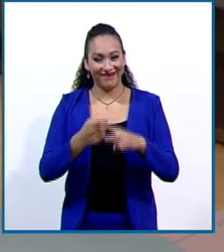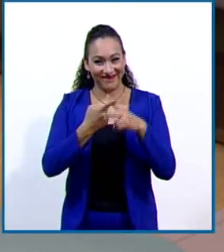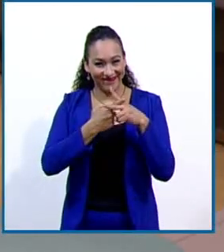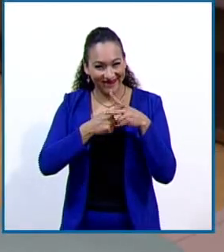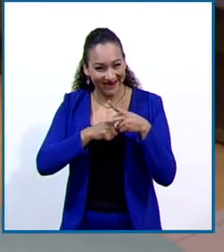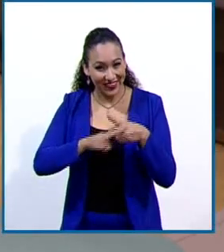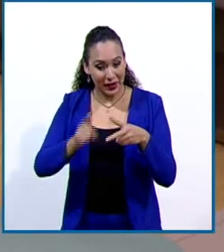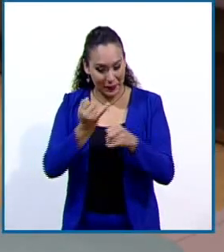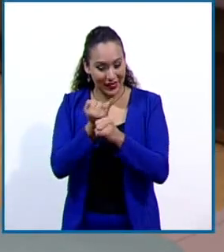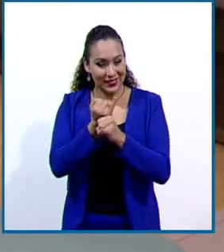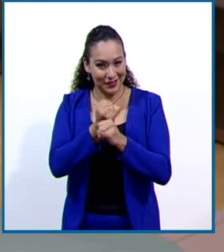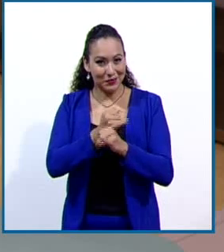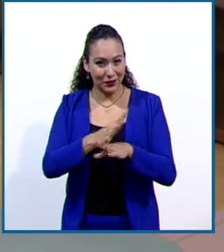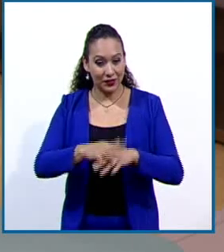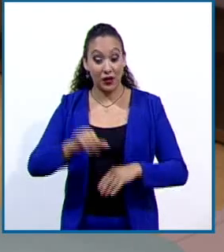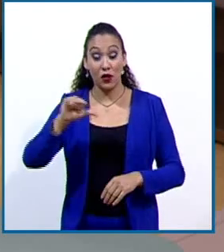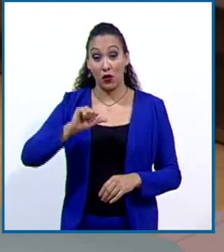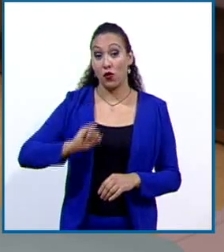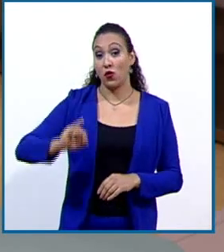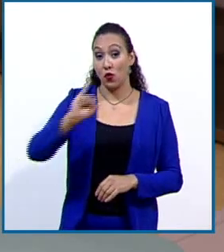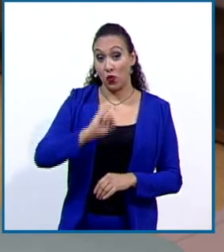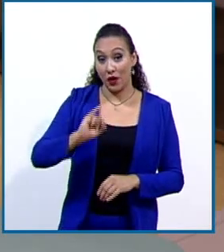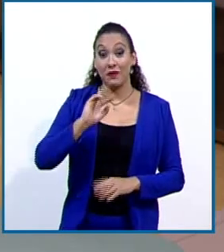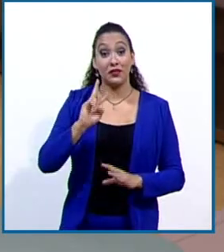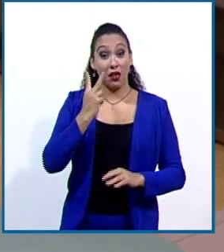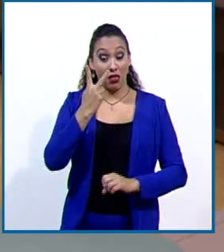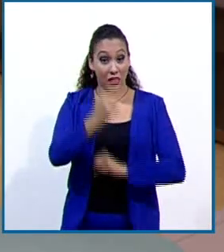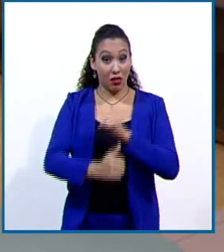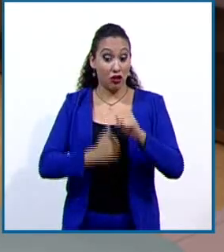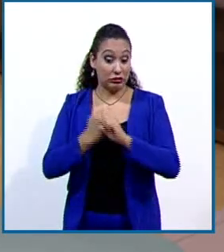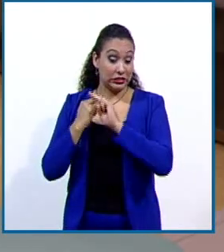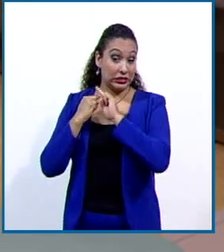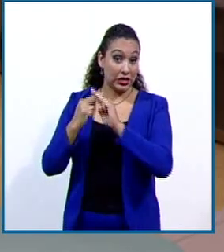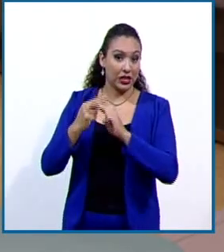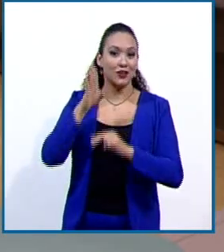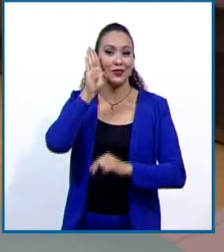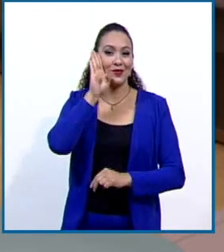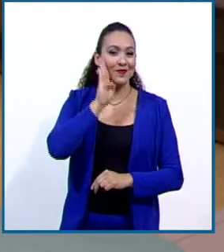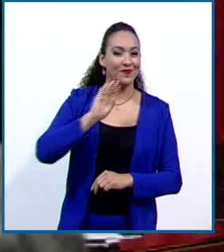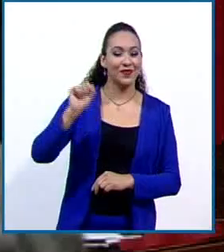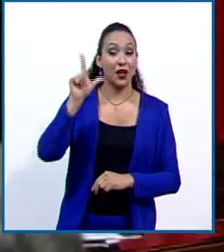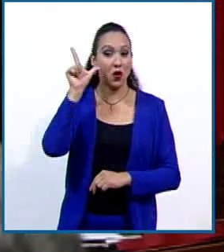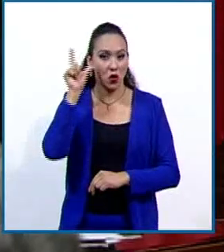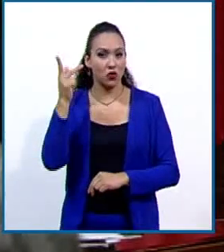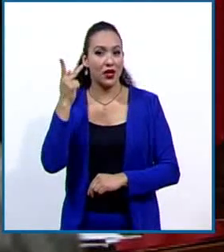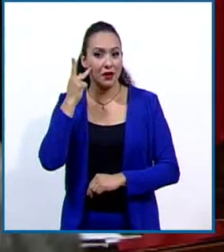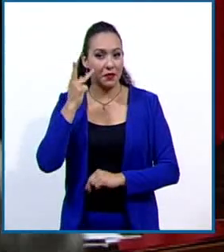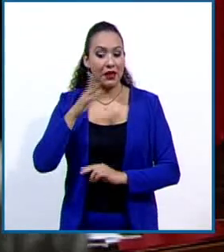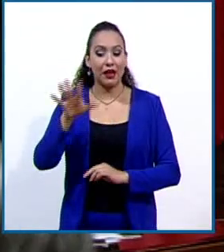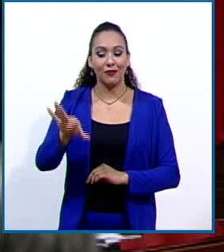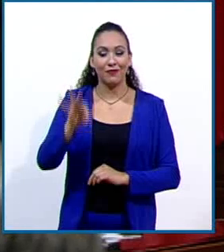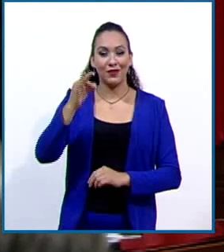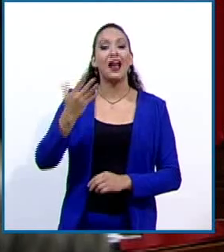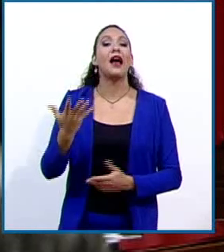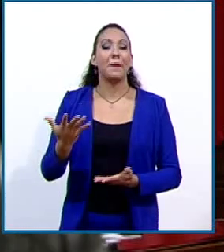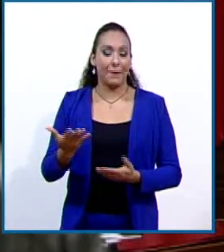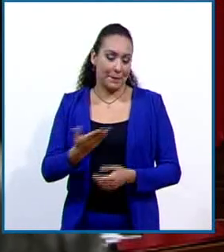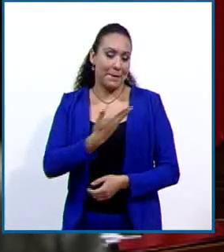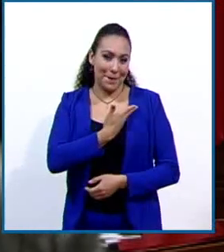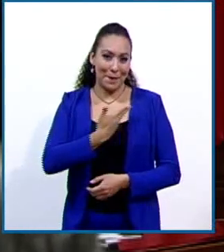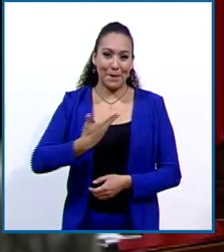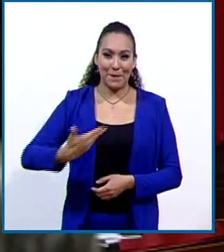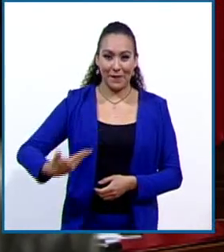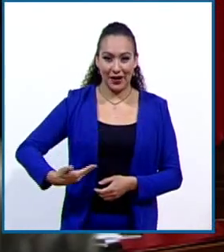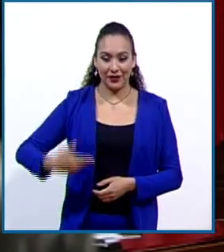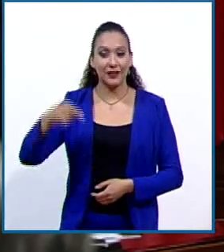Iniciamos con la información. Este jueves se cumplen 2 años de que la ministra Norma Lucía Piña Hernández fue electa presidenta de la Suprema Corte